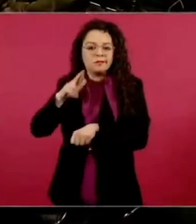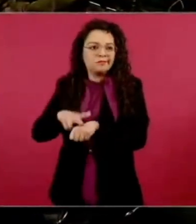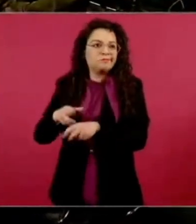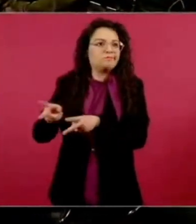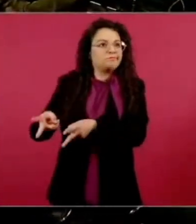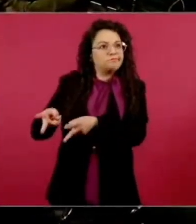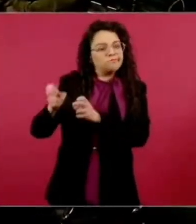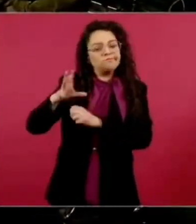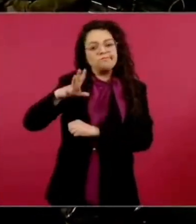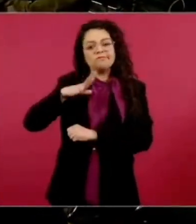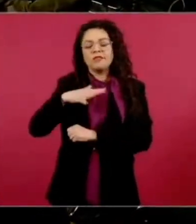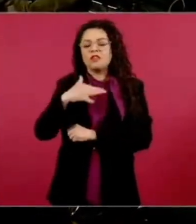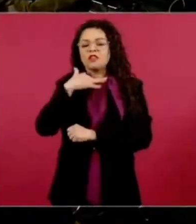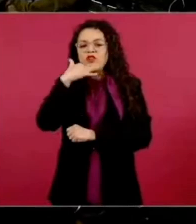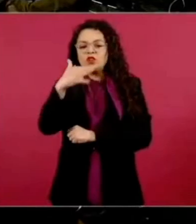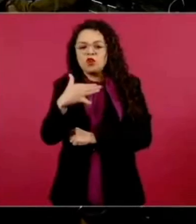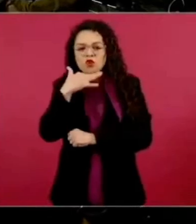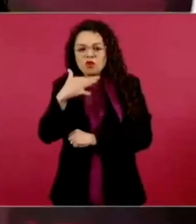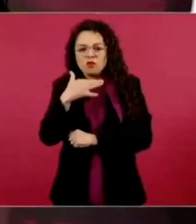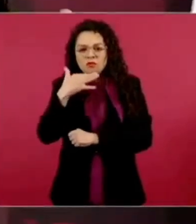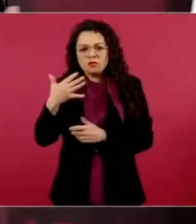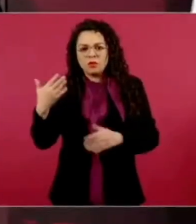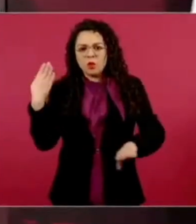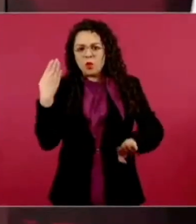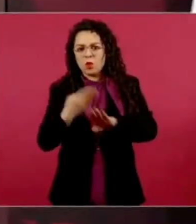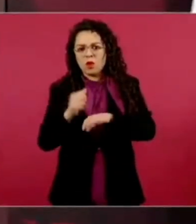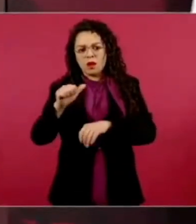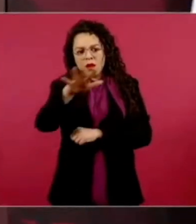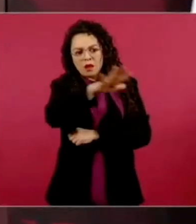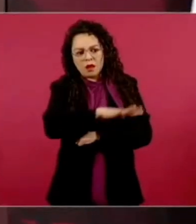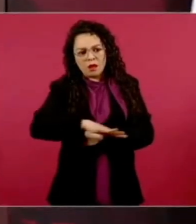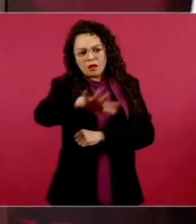en contra de la mayoría de los mexicanos.